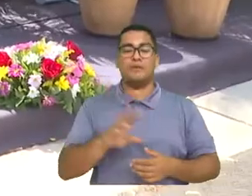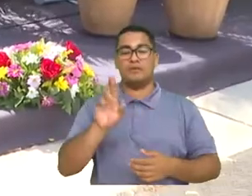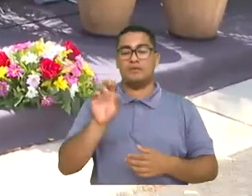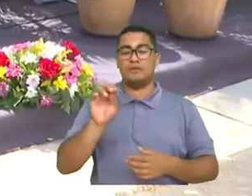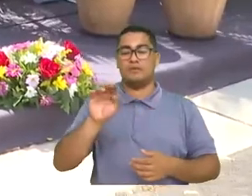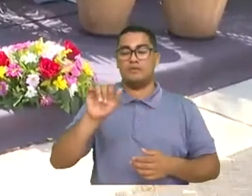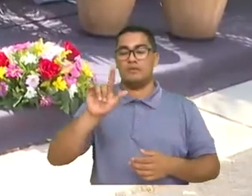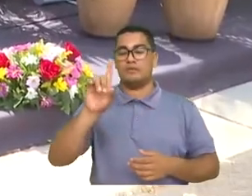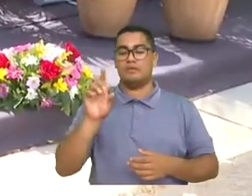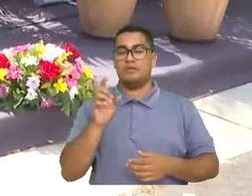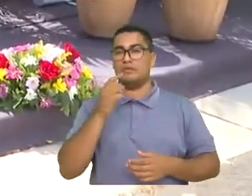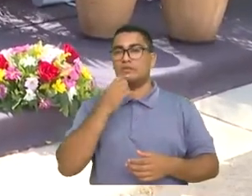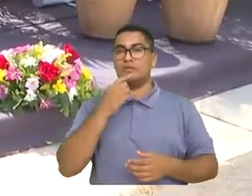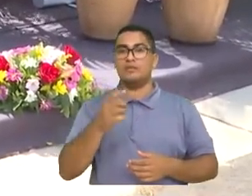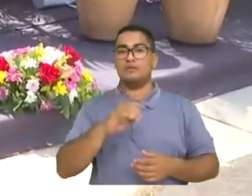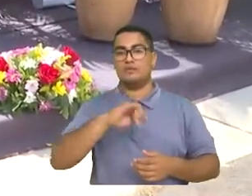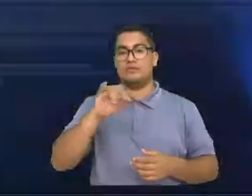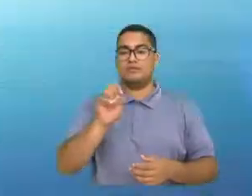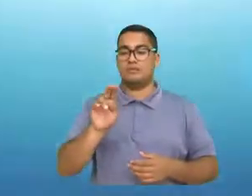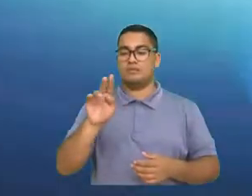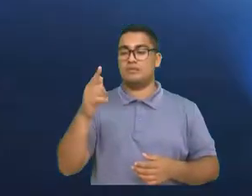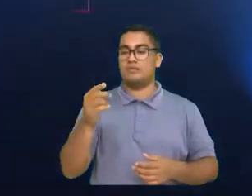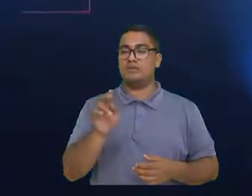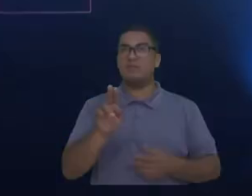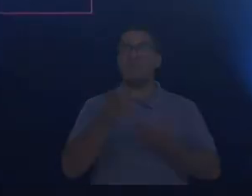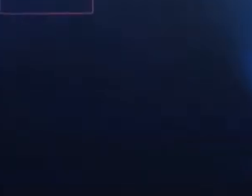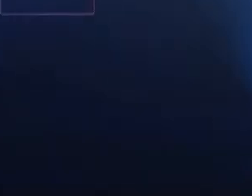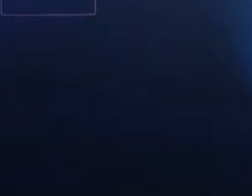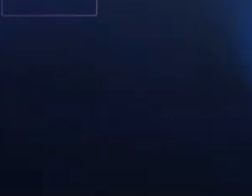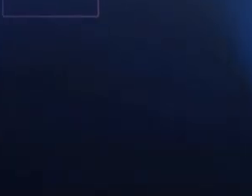el canal parlamentario Jonathan Castro.